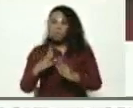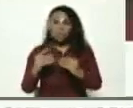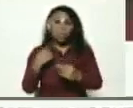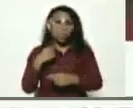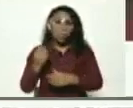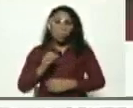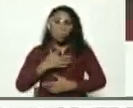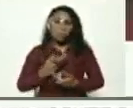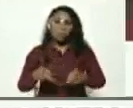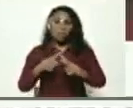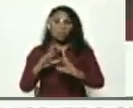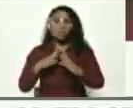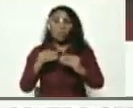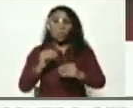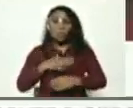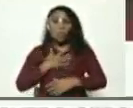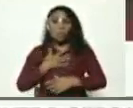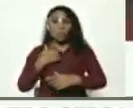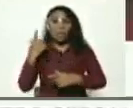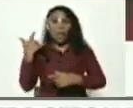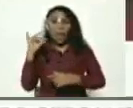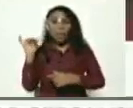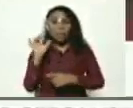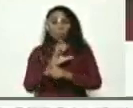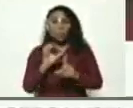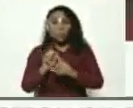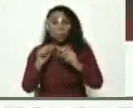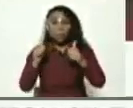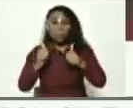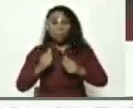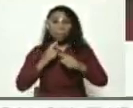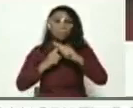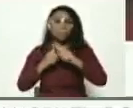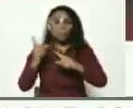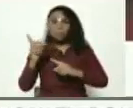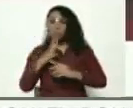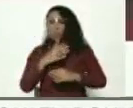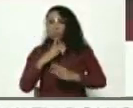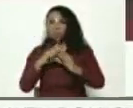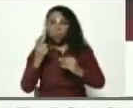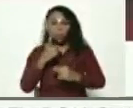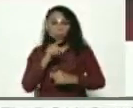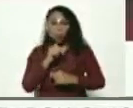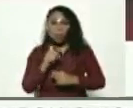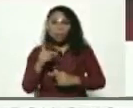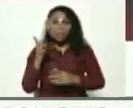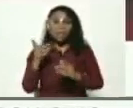debéis poseer talentos y todos no lo poseen. De aquí viene la distinción efectiva